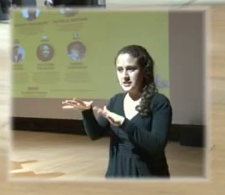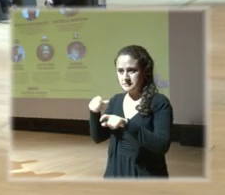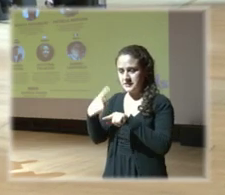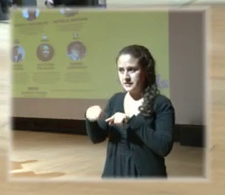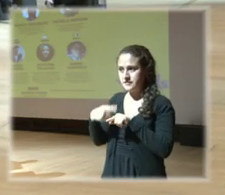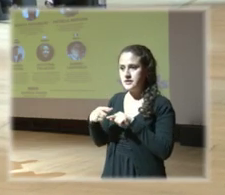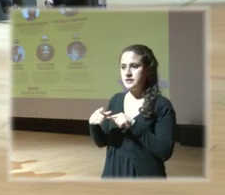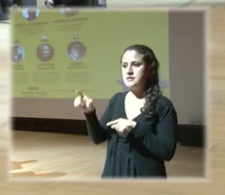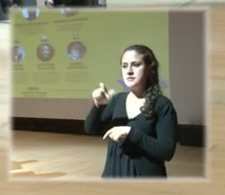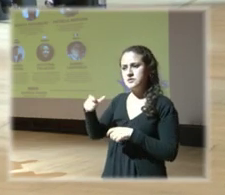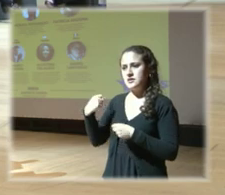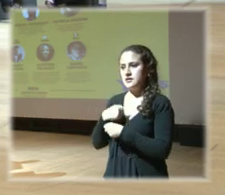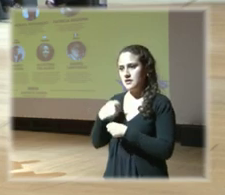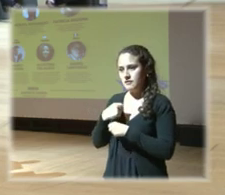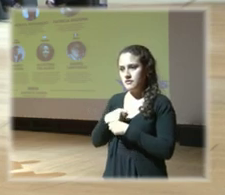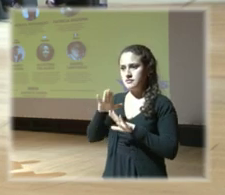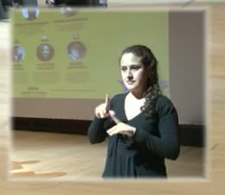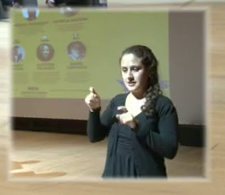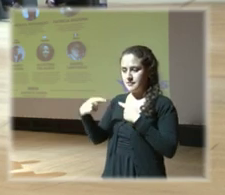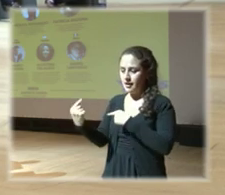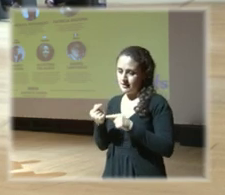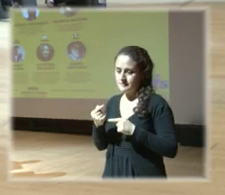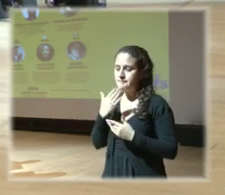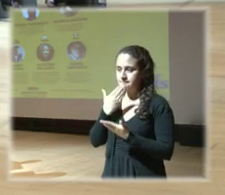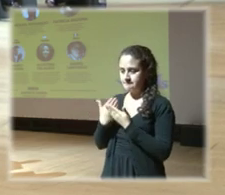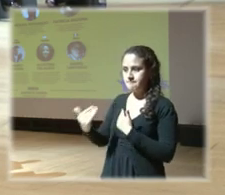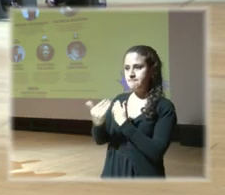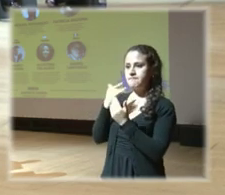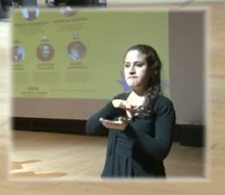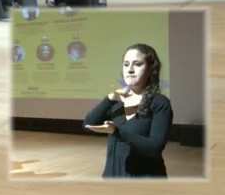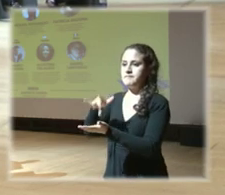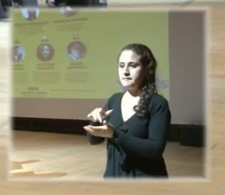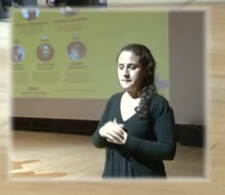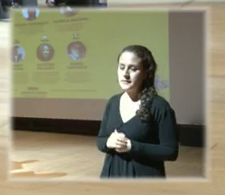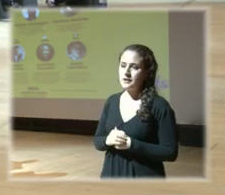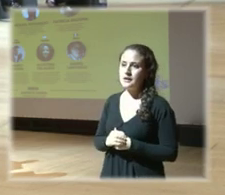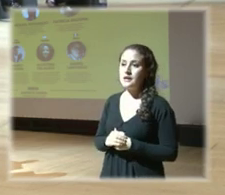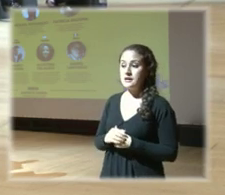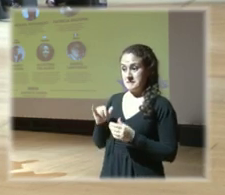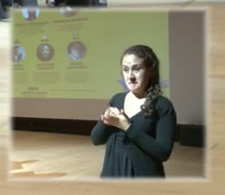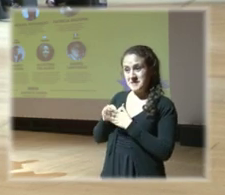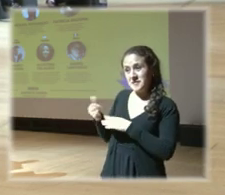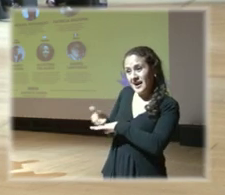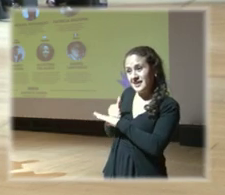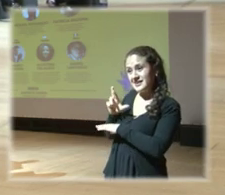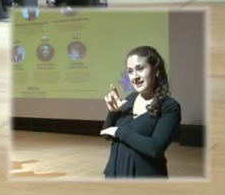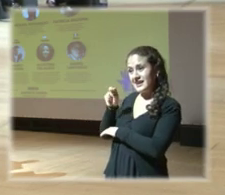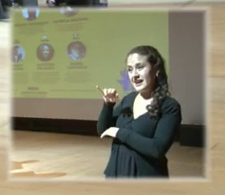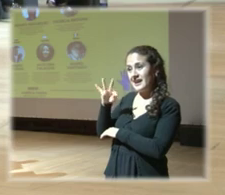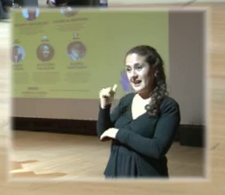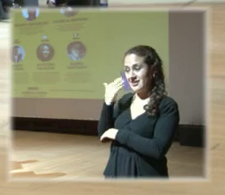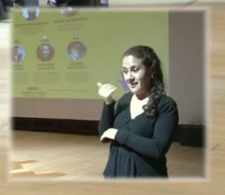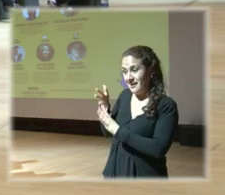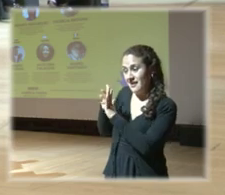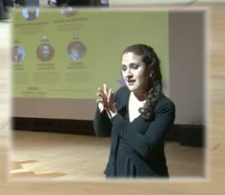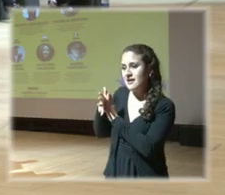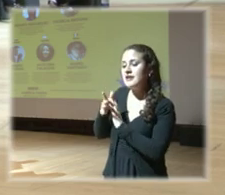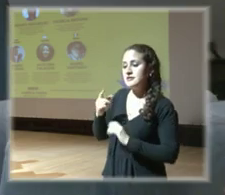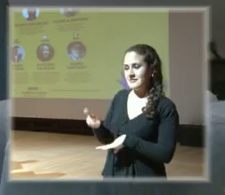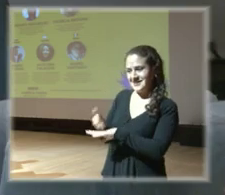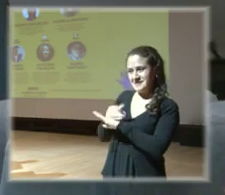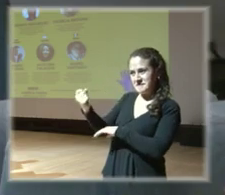la gente que ha trabajado en este conversatorio. Bueno, un poco sumándome a lo que comentaba Renata, la pregunta es si